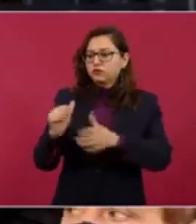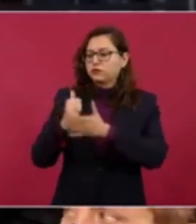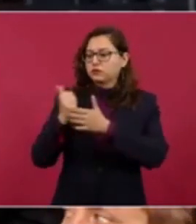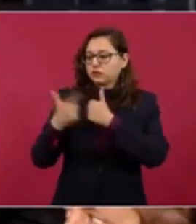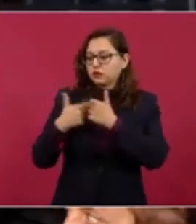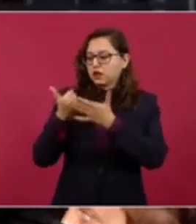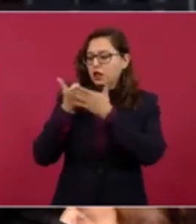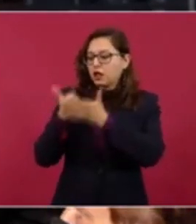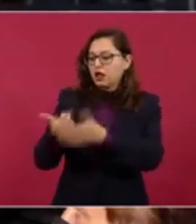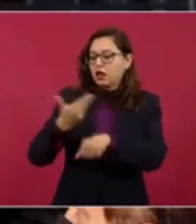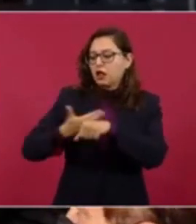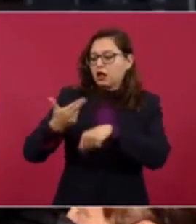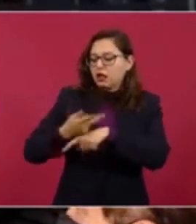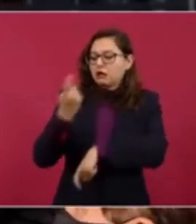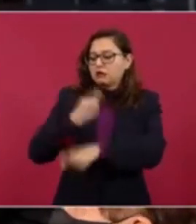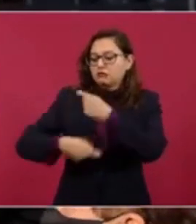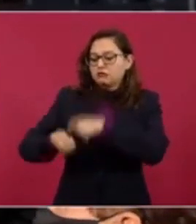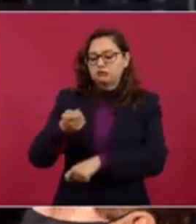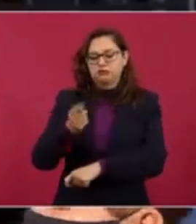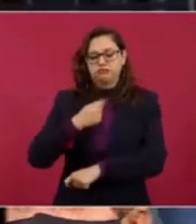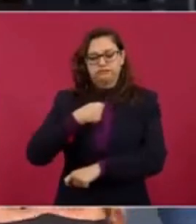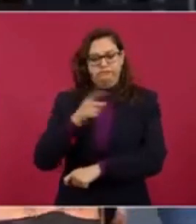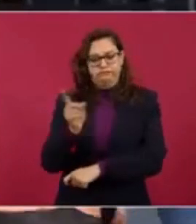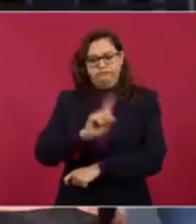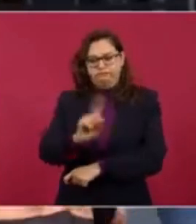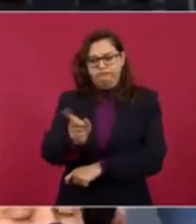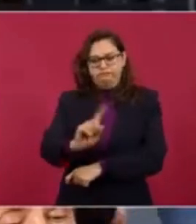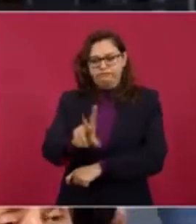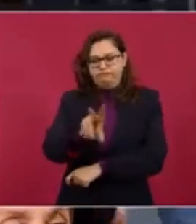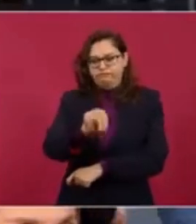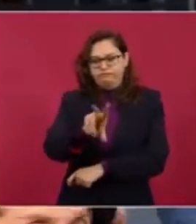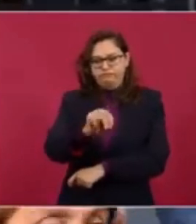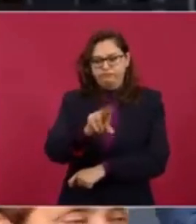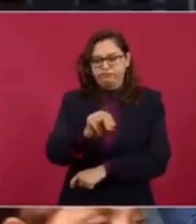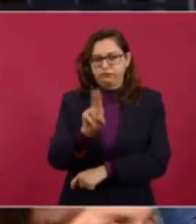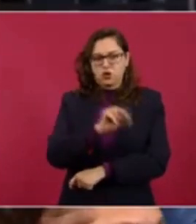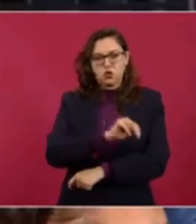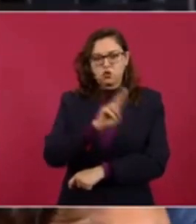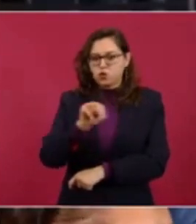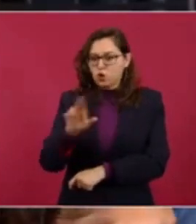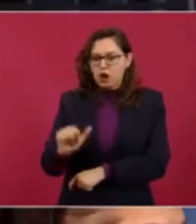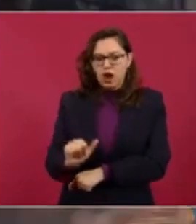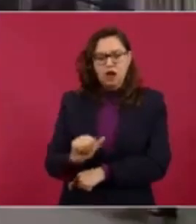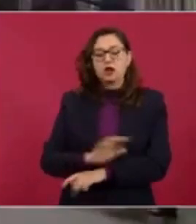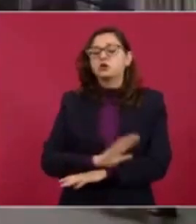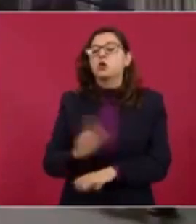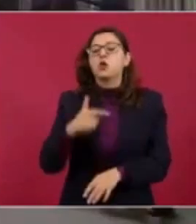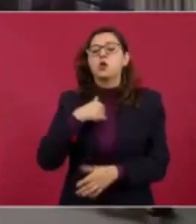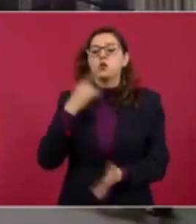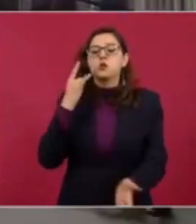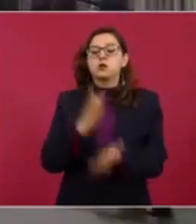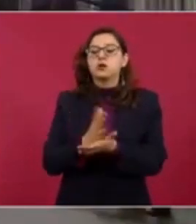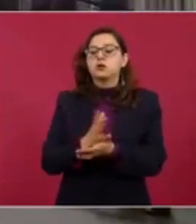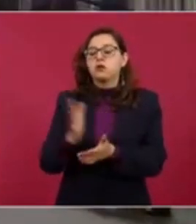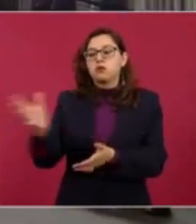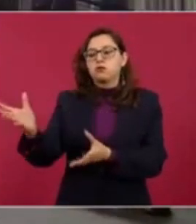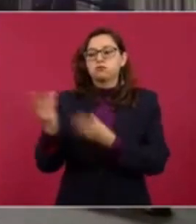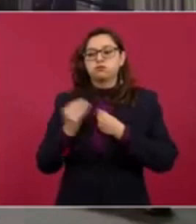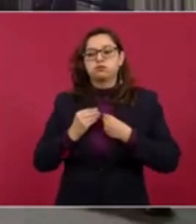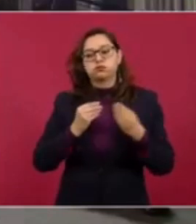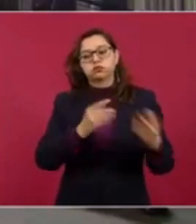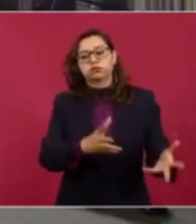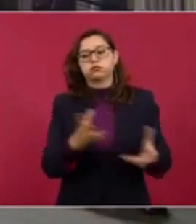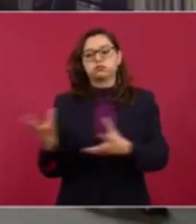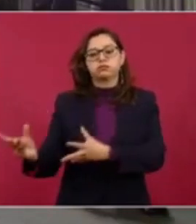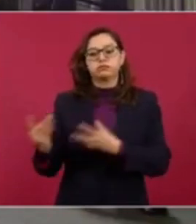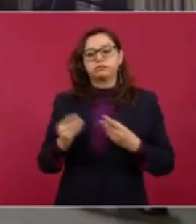si no malinterpretan, no voy a decir que yo estoy gestionando estos apoyos. Nunca lo he hecho, siempre lo he hecho con la intención de informarles nada más, y sobre todo